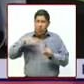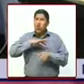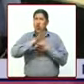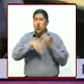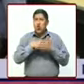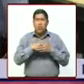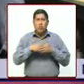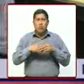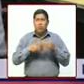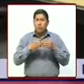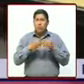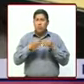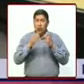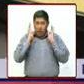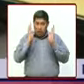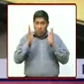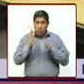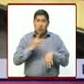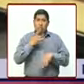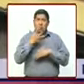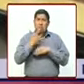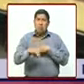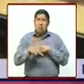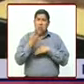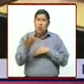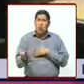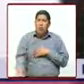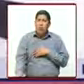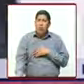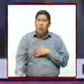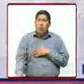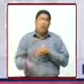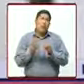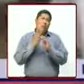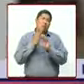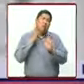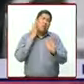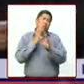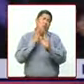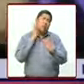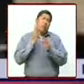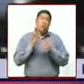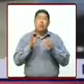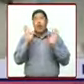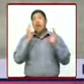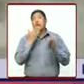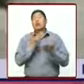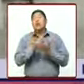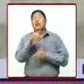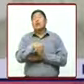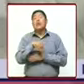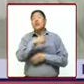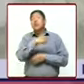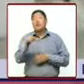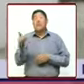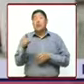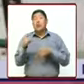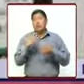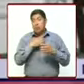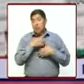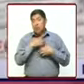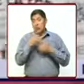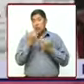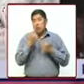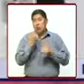mesas están vacías. Y es por eso que también son largas y largas las filas. Sí. Buenas noches, ustedes están haciendo el reclamo porque